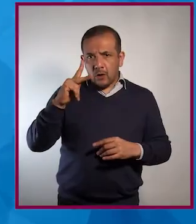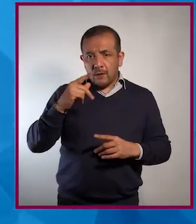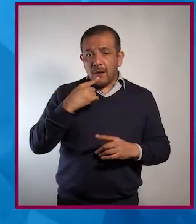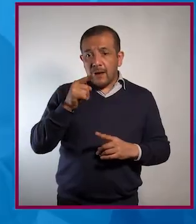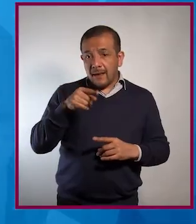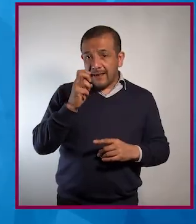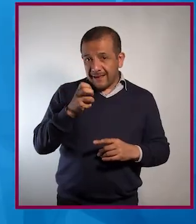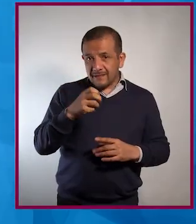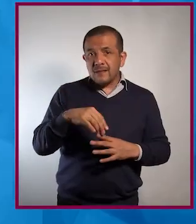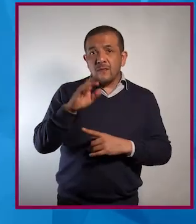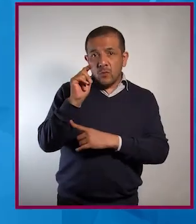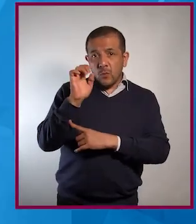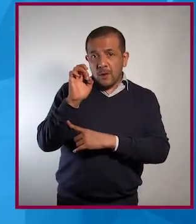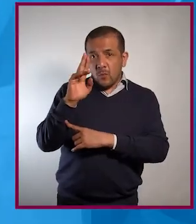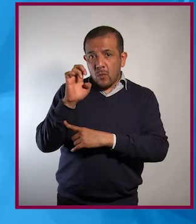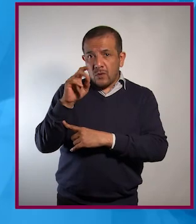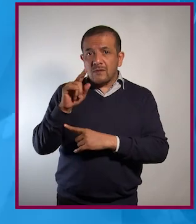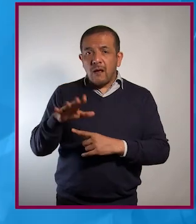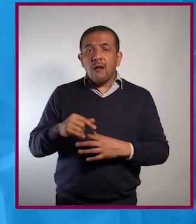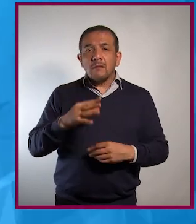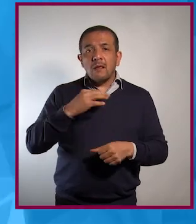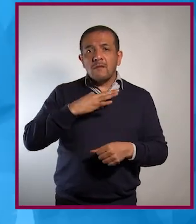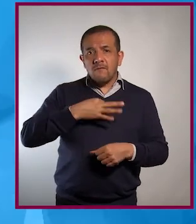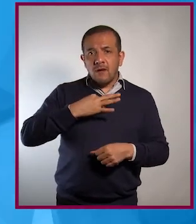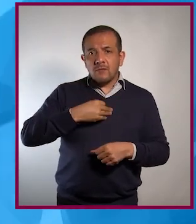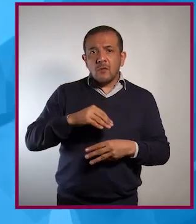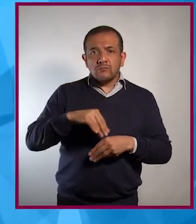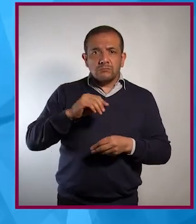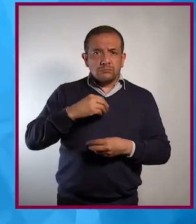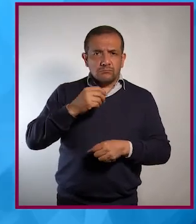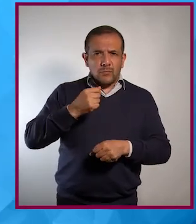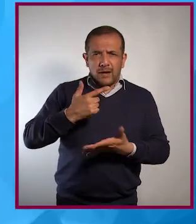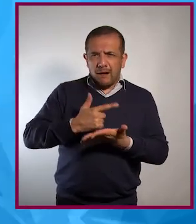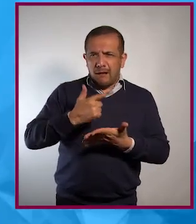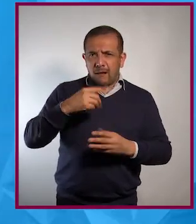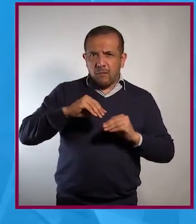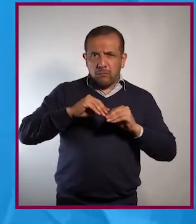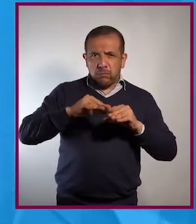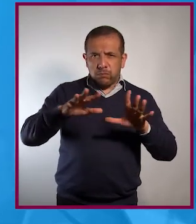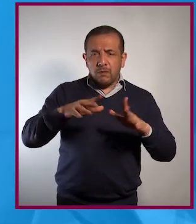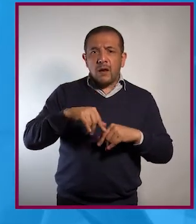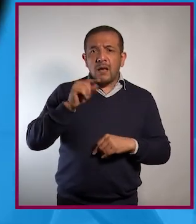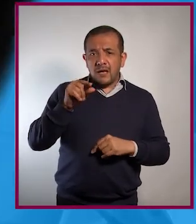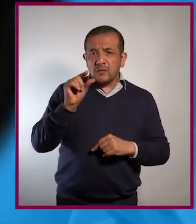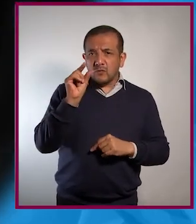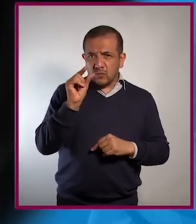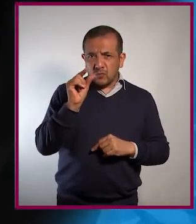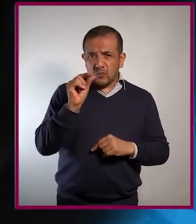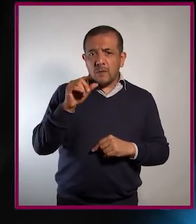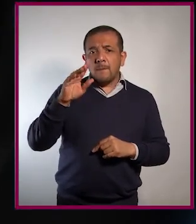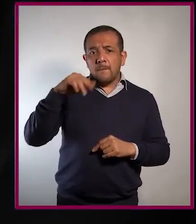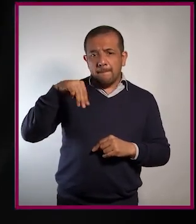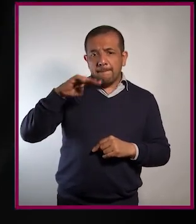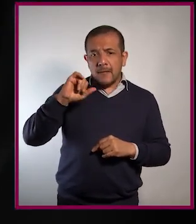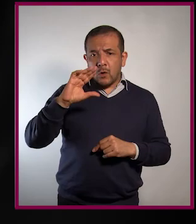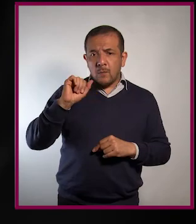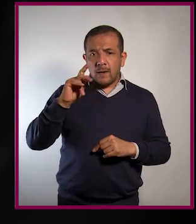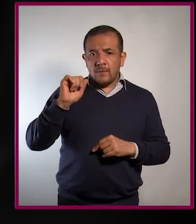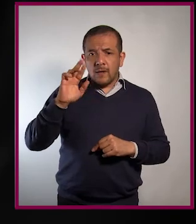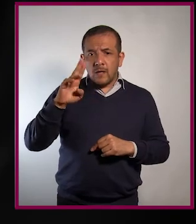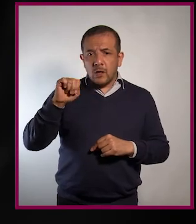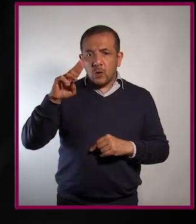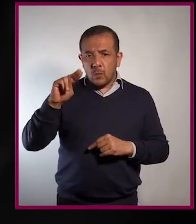La tuberculosis es una enfermedad infecciosa altamente contagiosa causada por la bacteria Mycobacterium